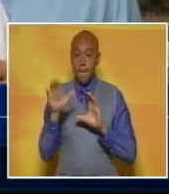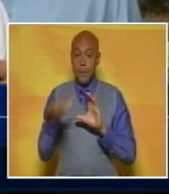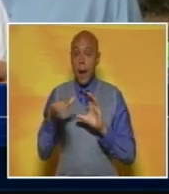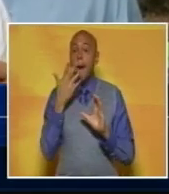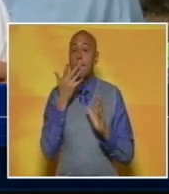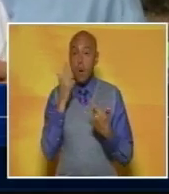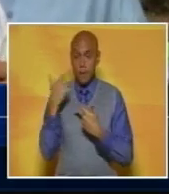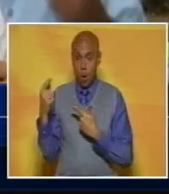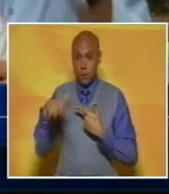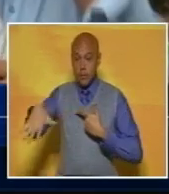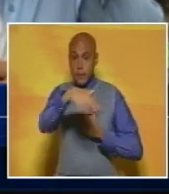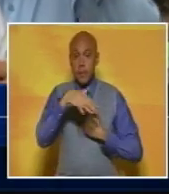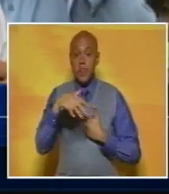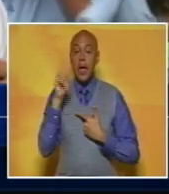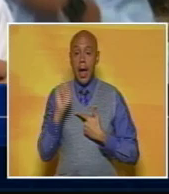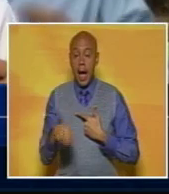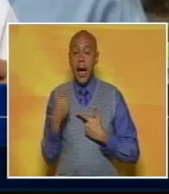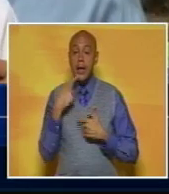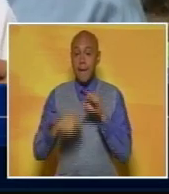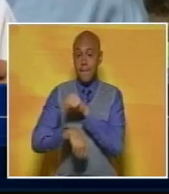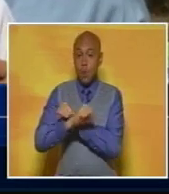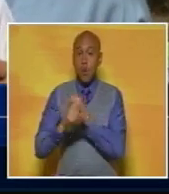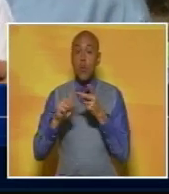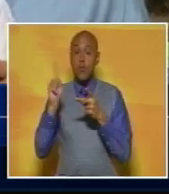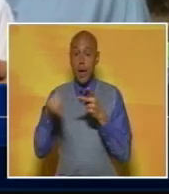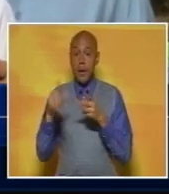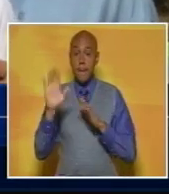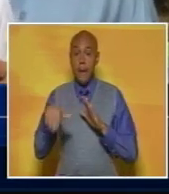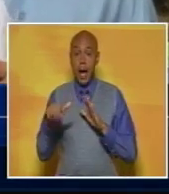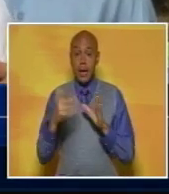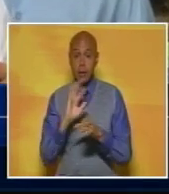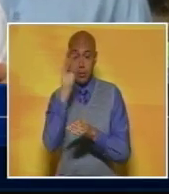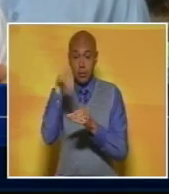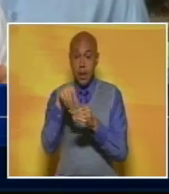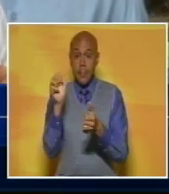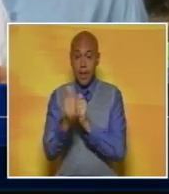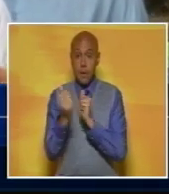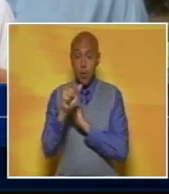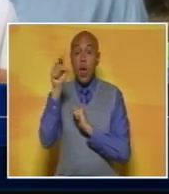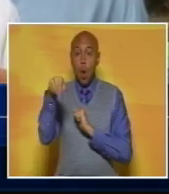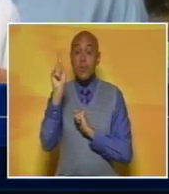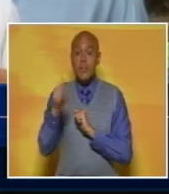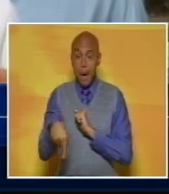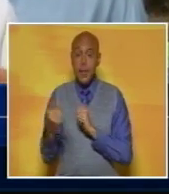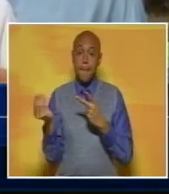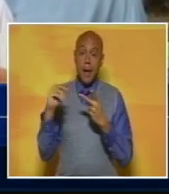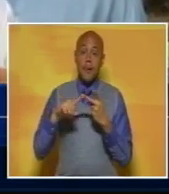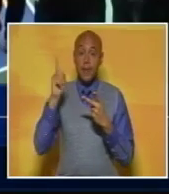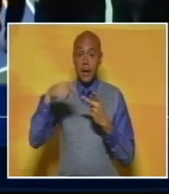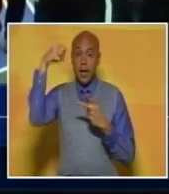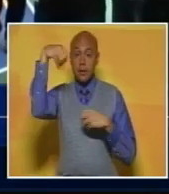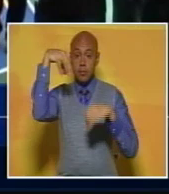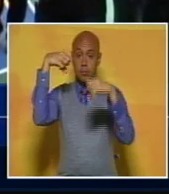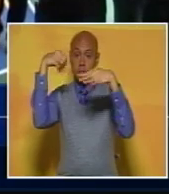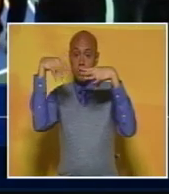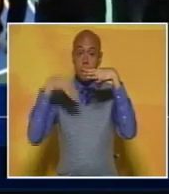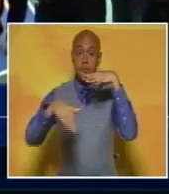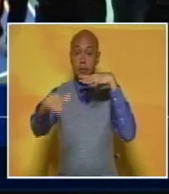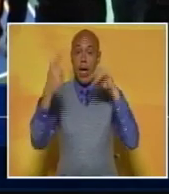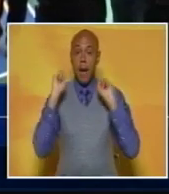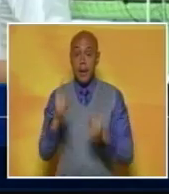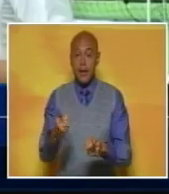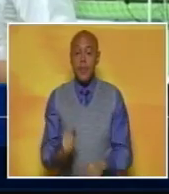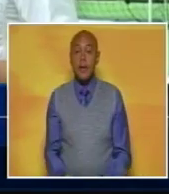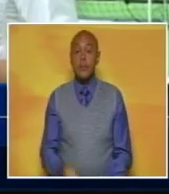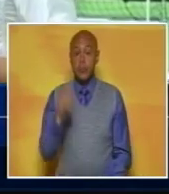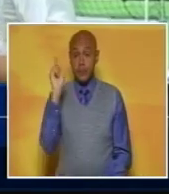caso que tiene tanto futbolito como de básquet, sino también que hoy se iluminó todo lo que es la avenida Andrómeda. El burgomaestre detalló